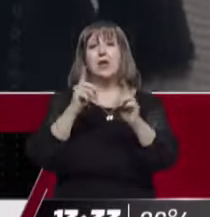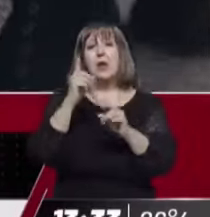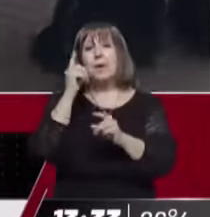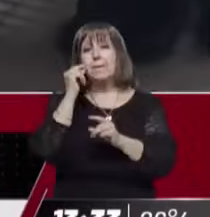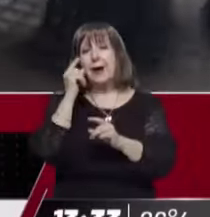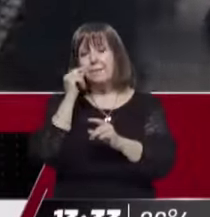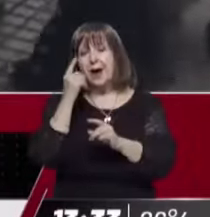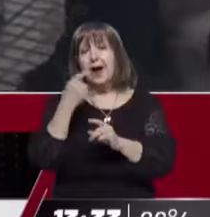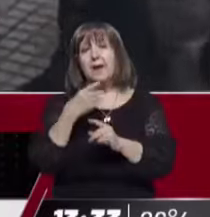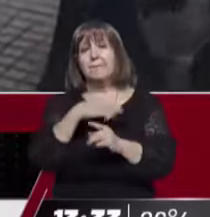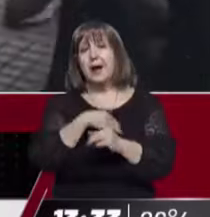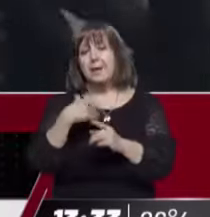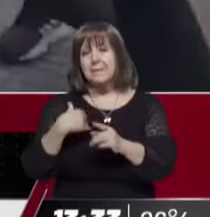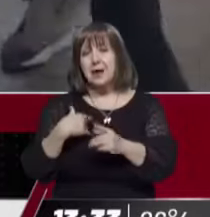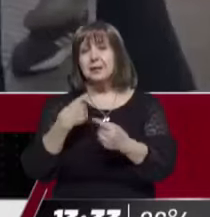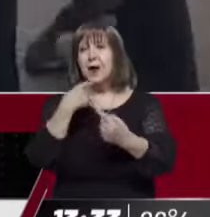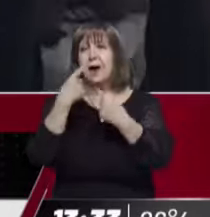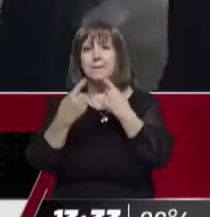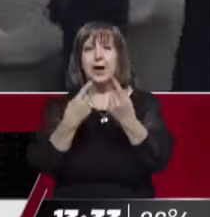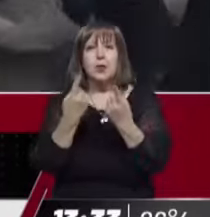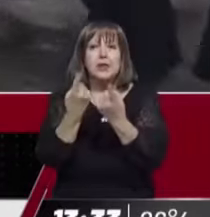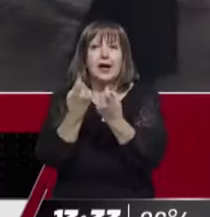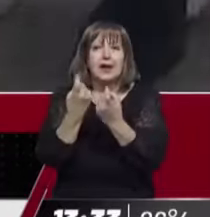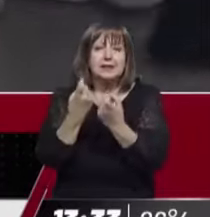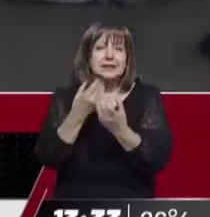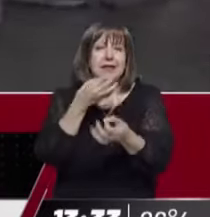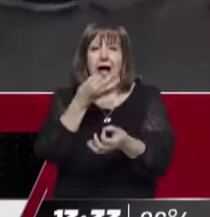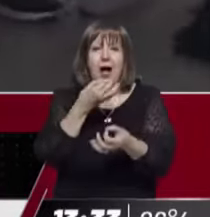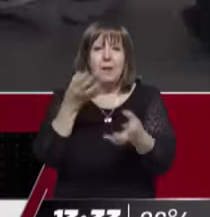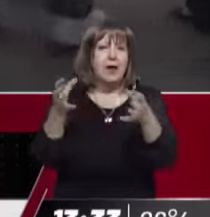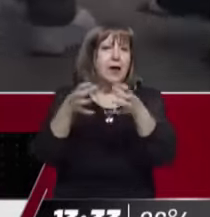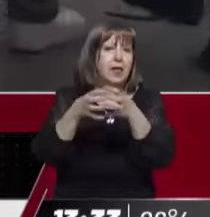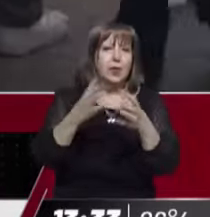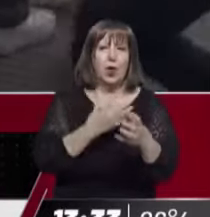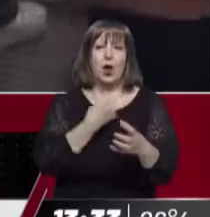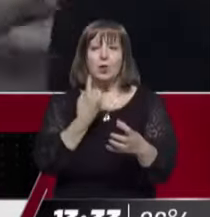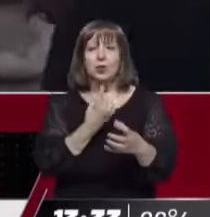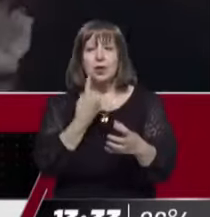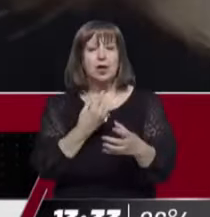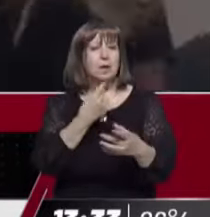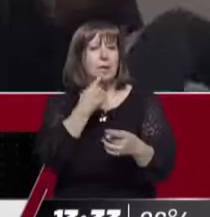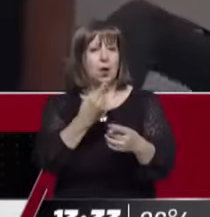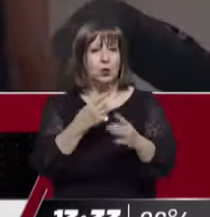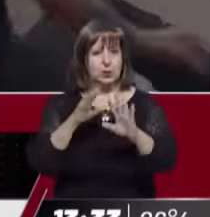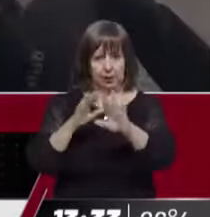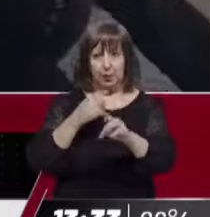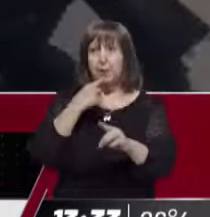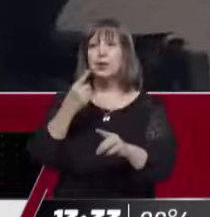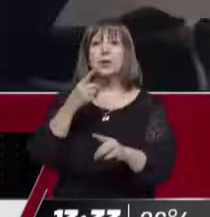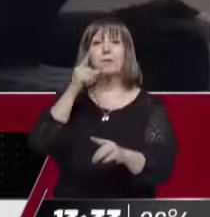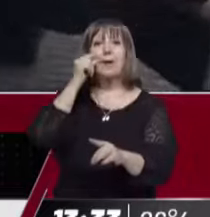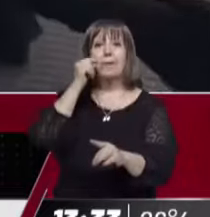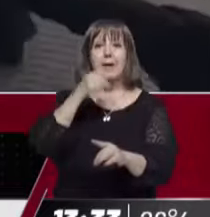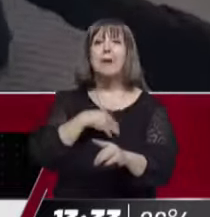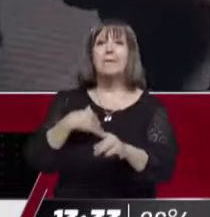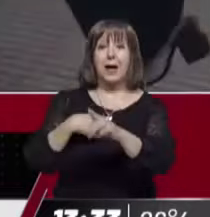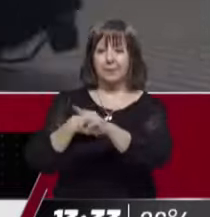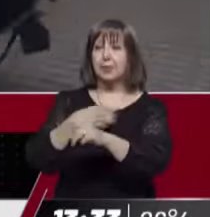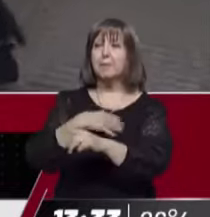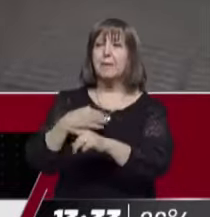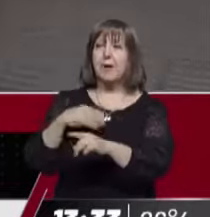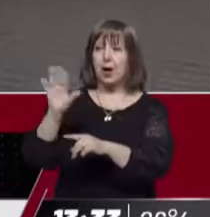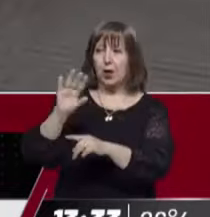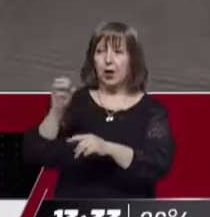pero finalmente preguntarle qué es lo que necesitan los padres, si se han reunido con las autoridades, qué piensan de lo que pasa. Hola, ¿qué tal? Buenos